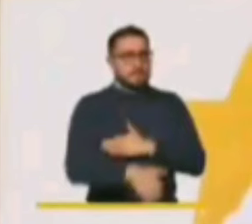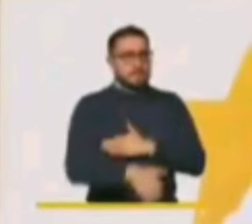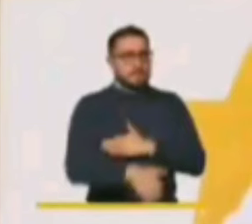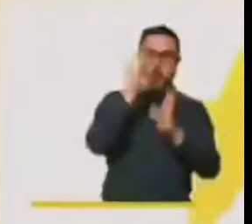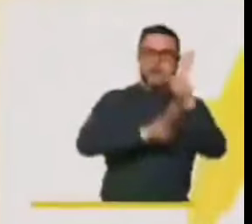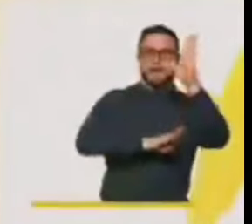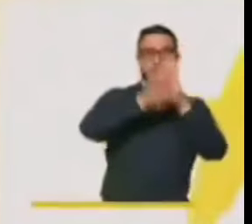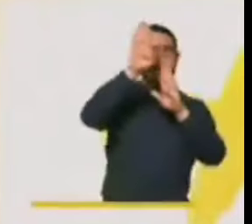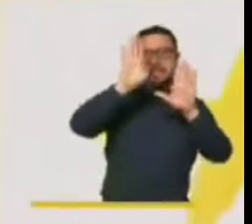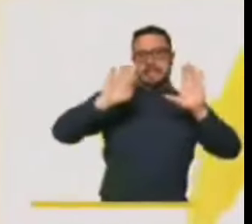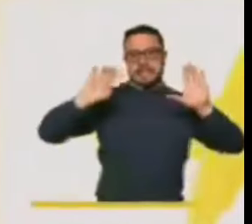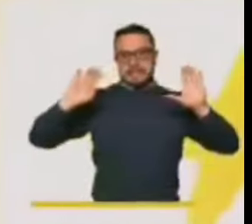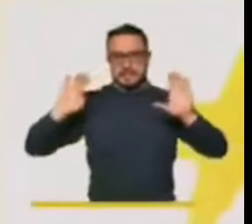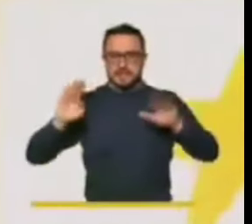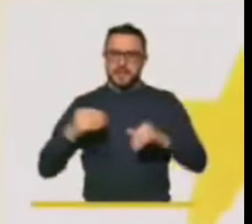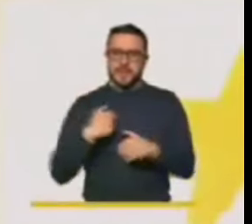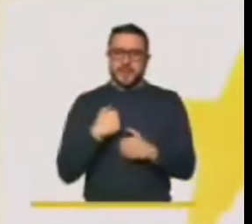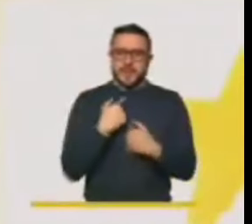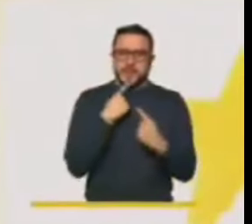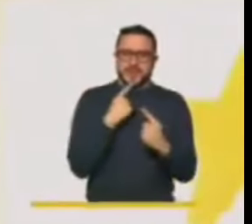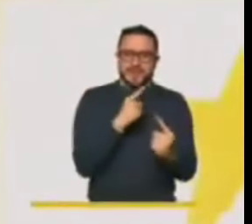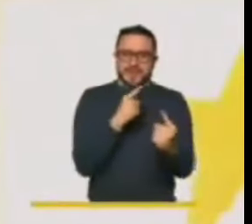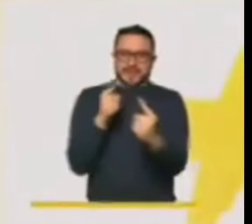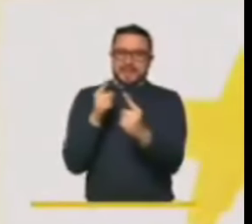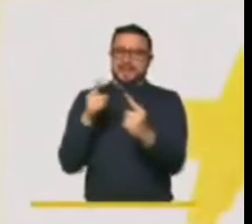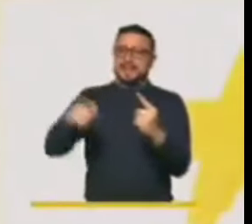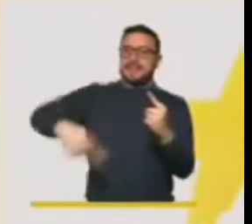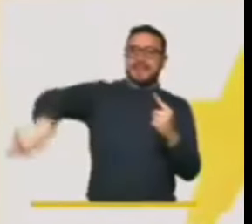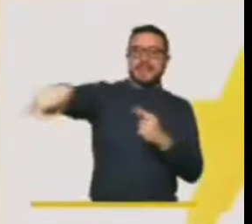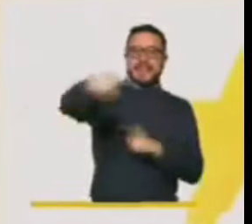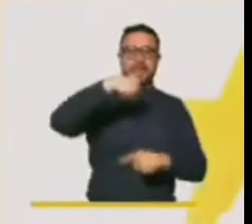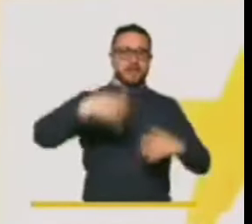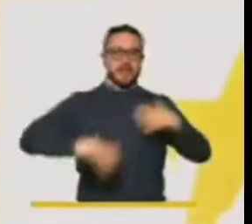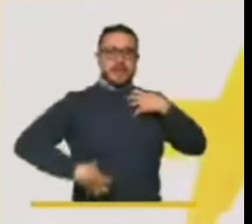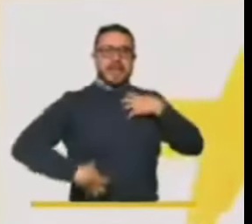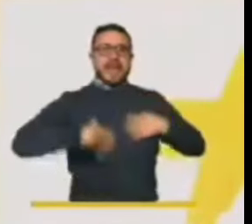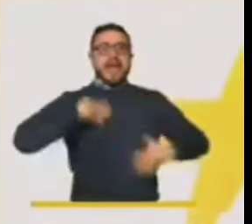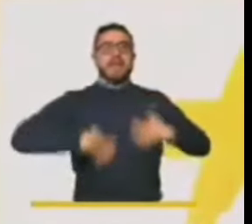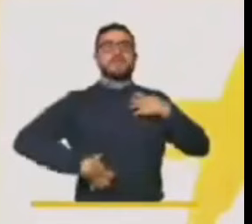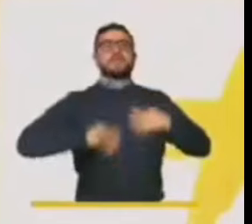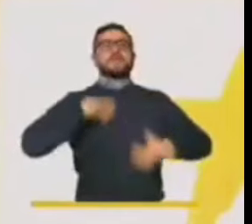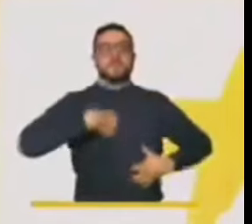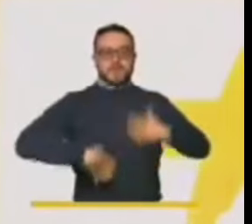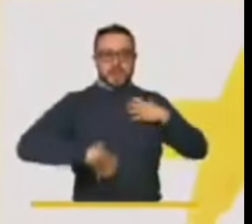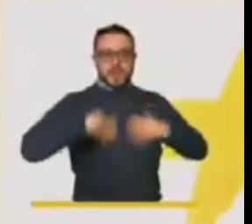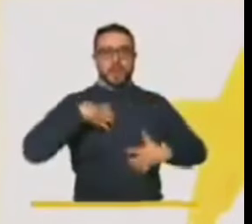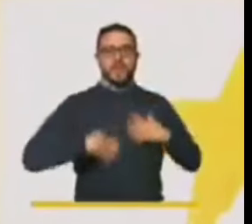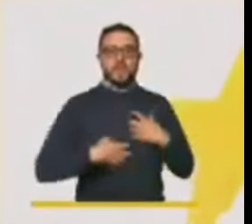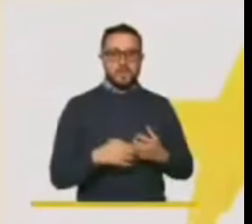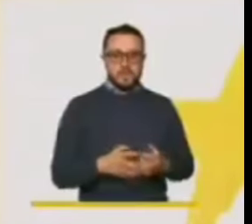los comentarios. Lo dije ahí, están asustados.